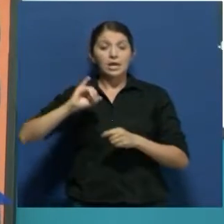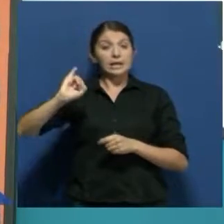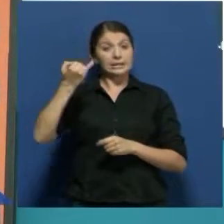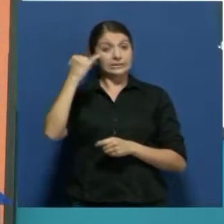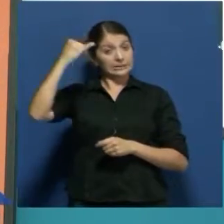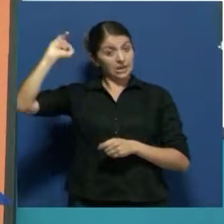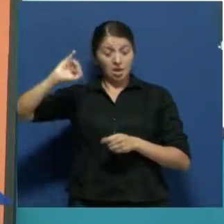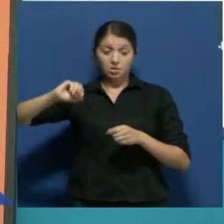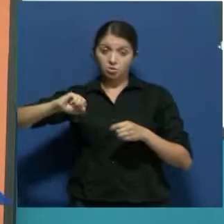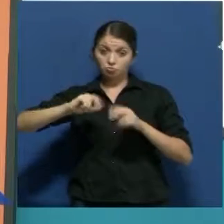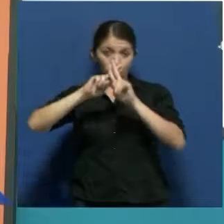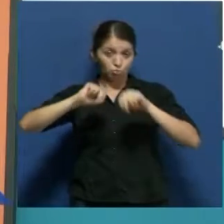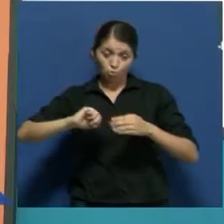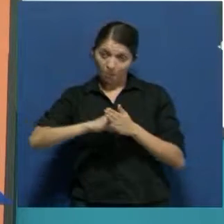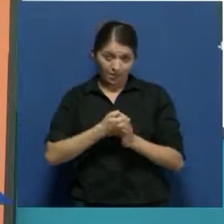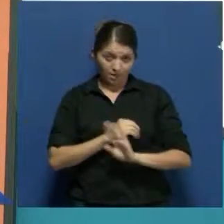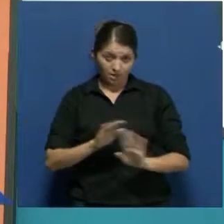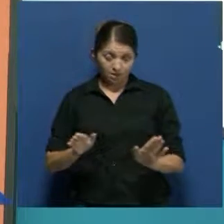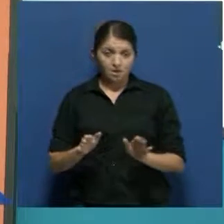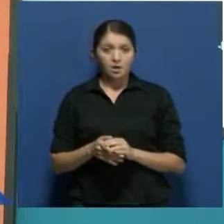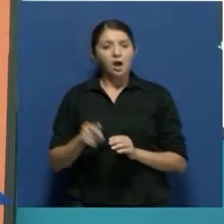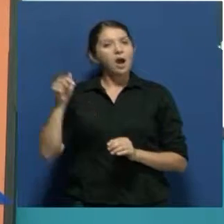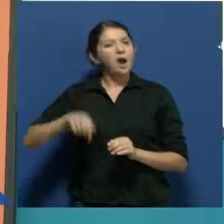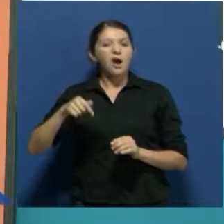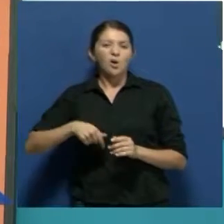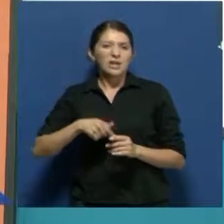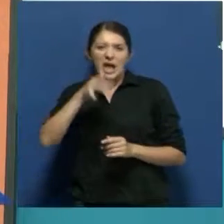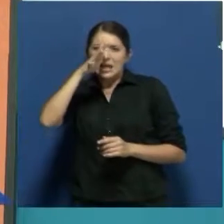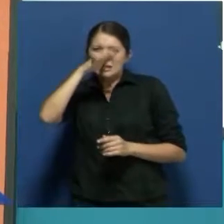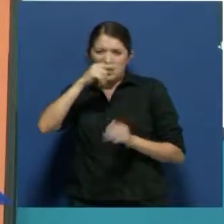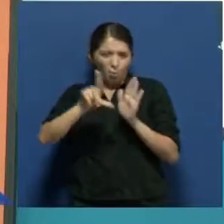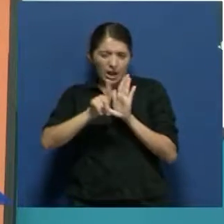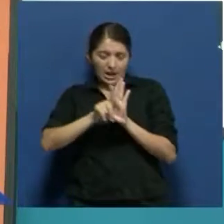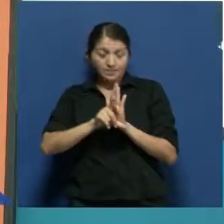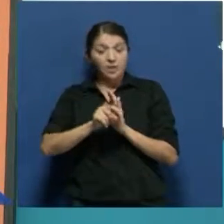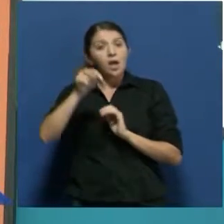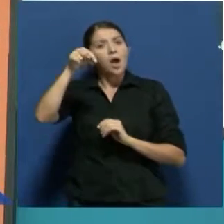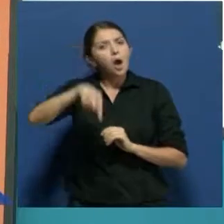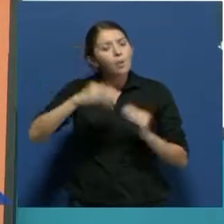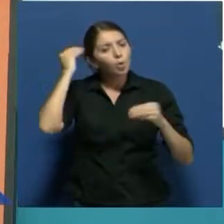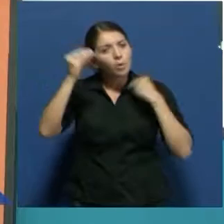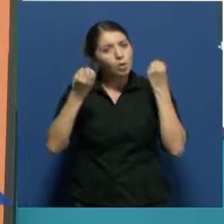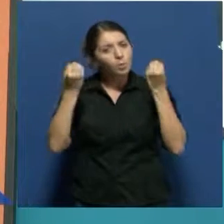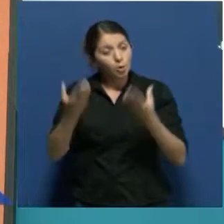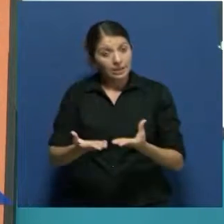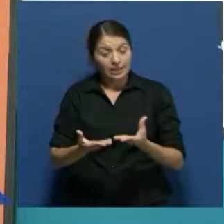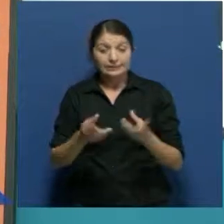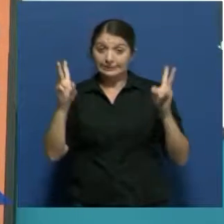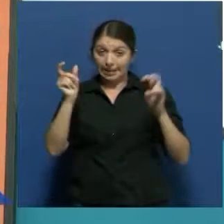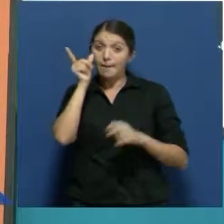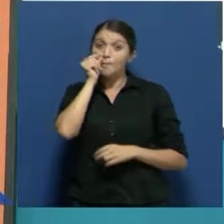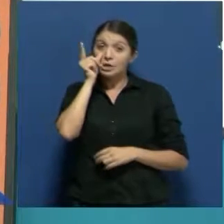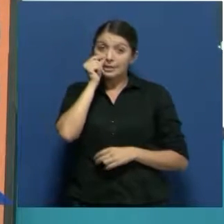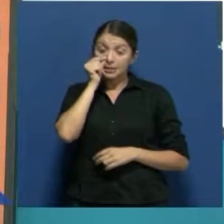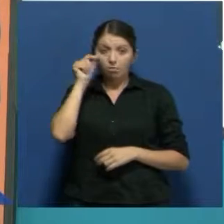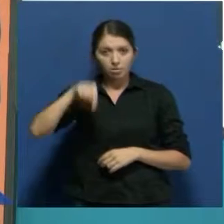por ese motivo, digamos, en aquel entonces tenía lógica, pero hoy por hoy queda muy desactualizado. Lo que preocupa en algún punto es que hoy día esto se ventila por motivos políticos. Sale a la luz